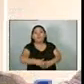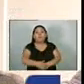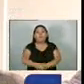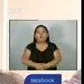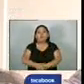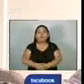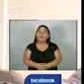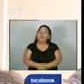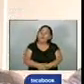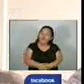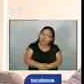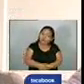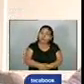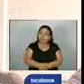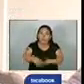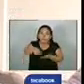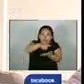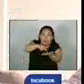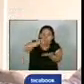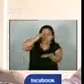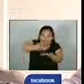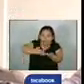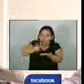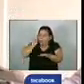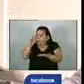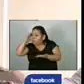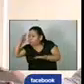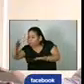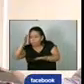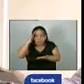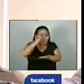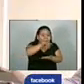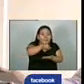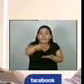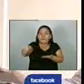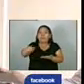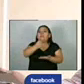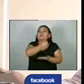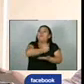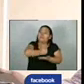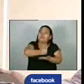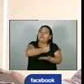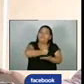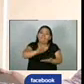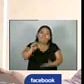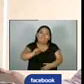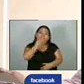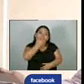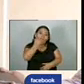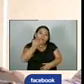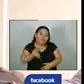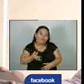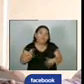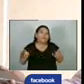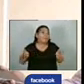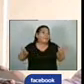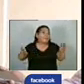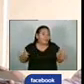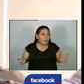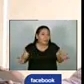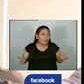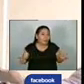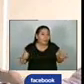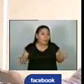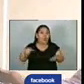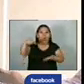centro Aleja la periferia del centro la periferia va a sufrir con esta visión ciertamente porque va a haber una